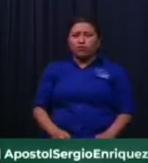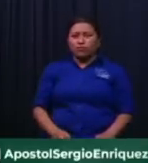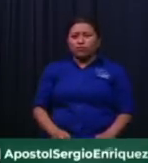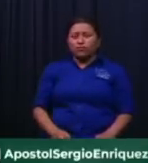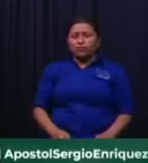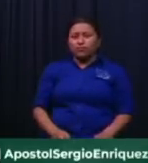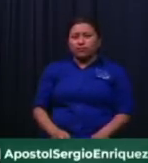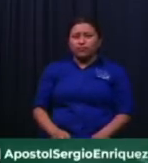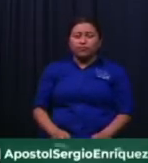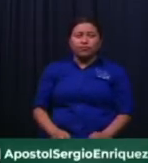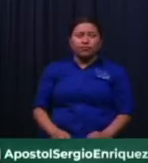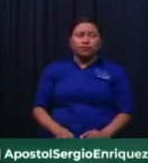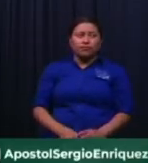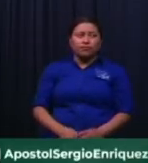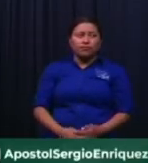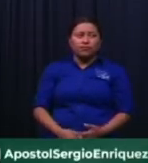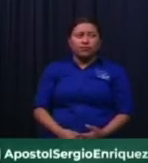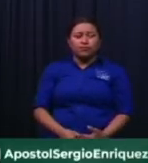Mire, hermano,